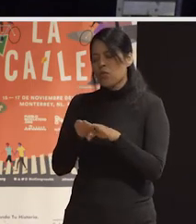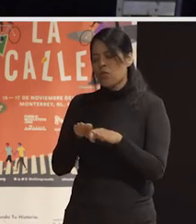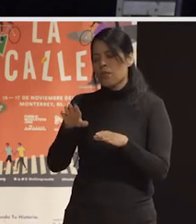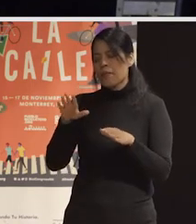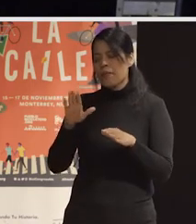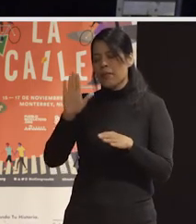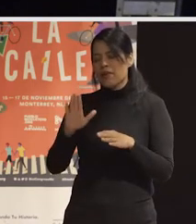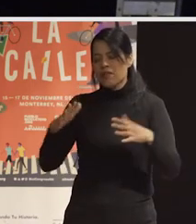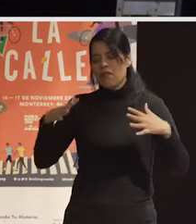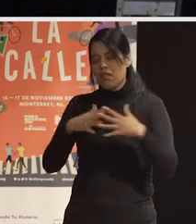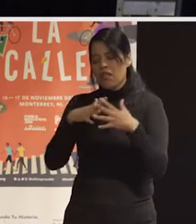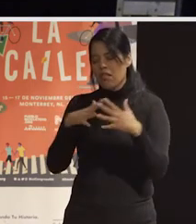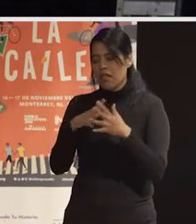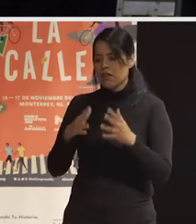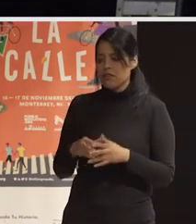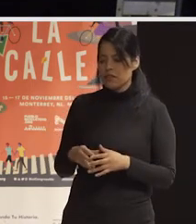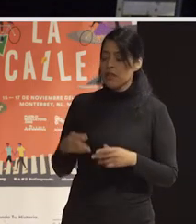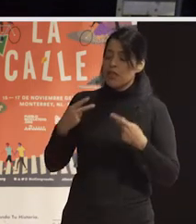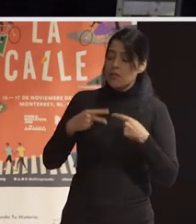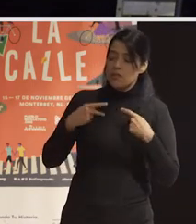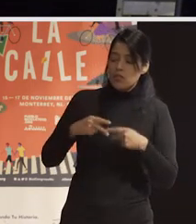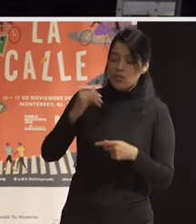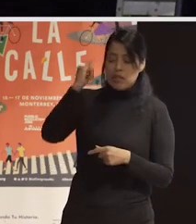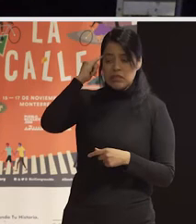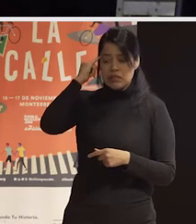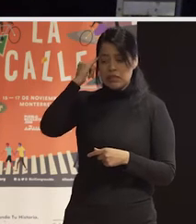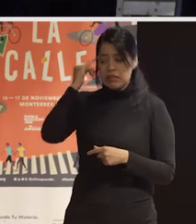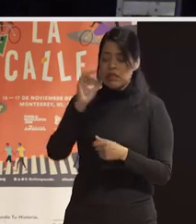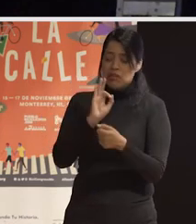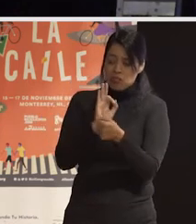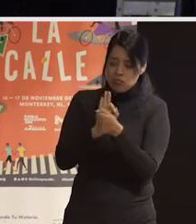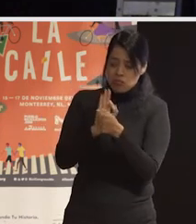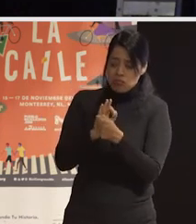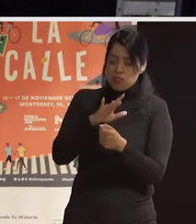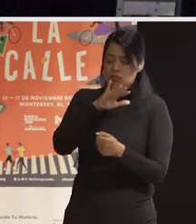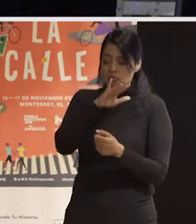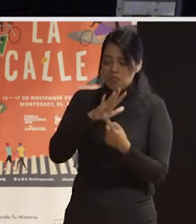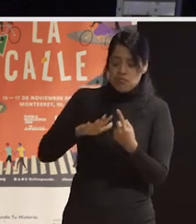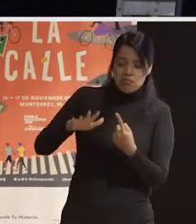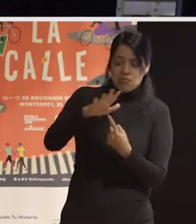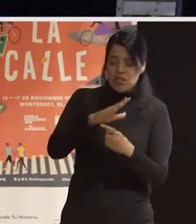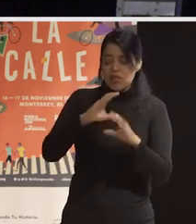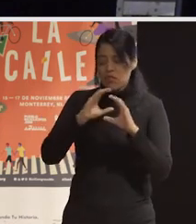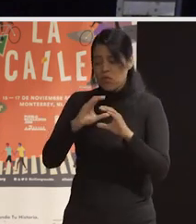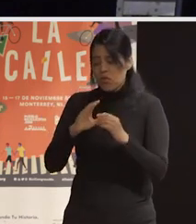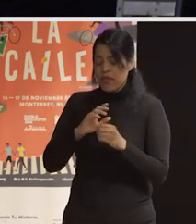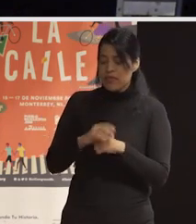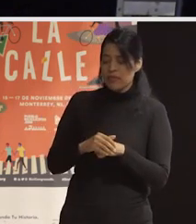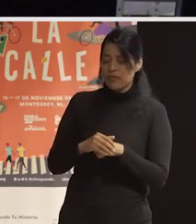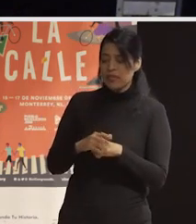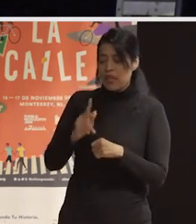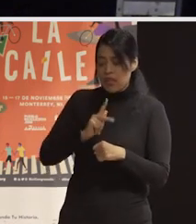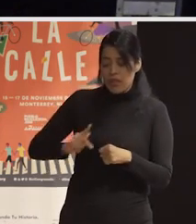al patriarcado si bien personas indígenas sobre todo defensores del medio ambiente los pueblos y naciones originarios